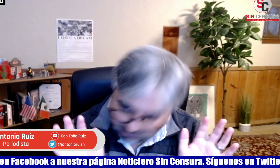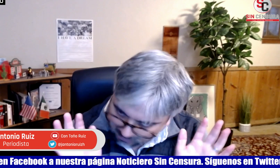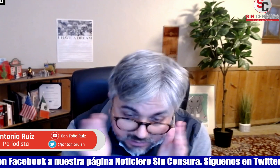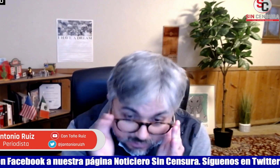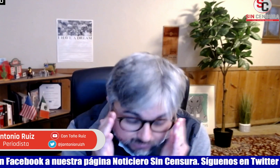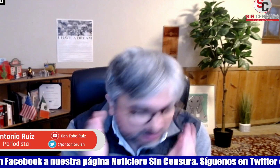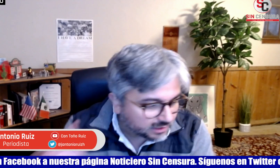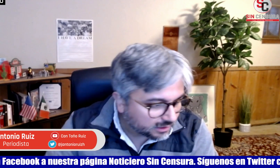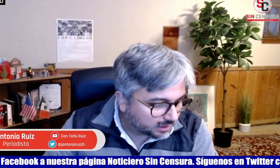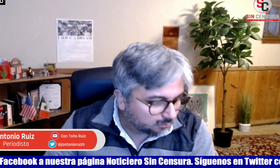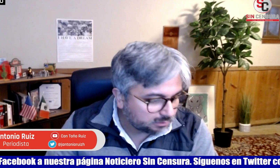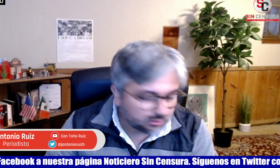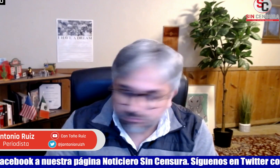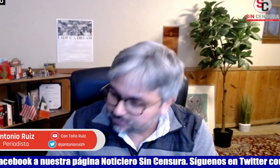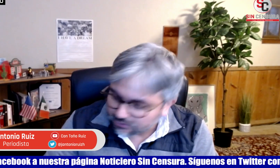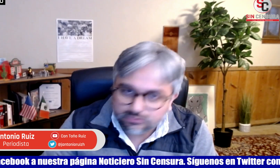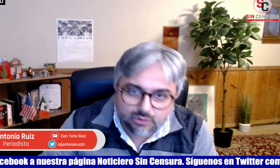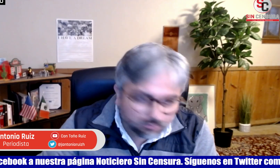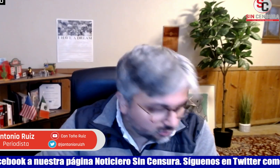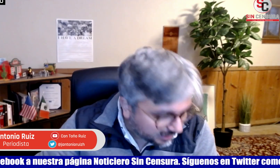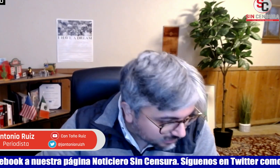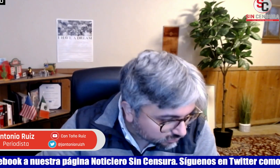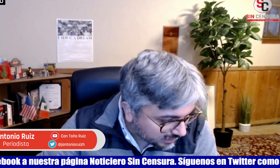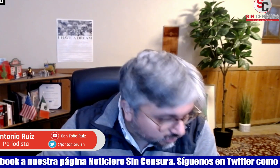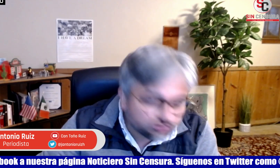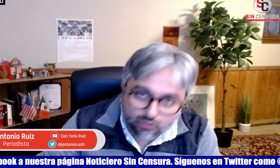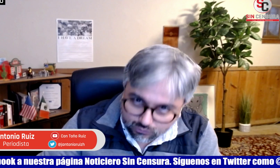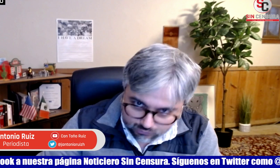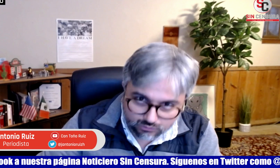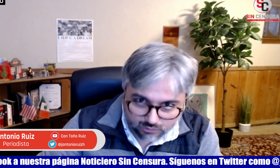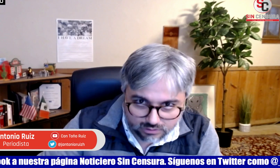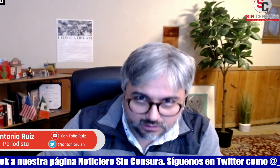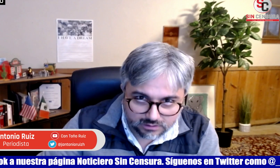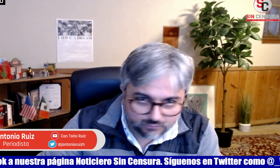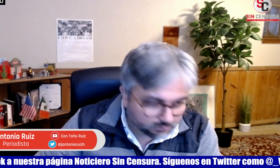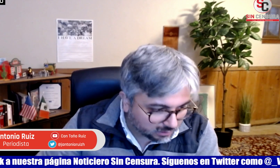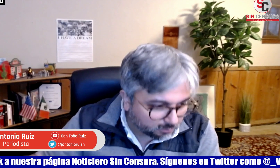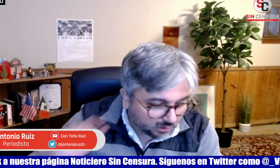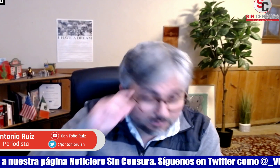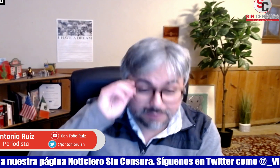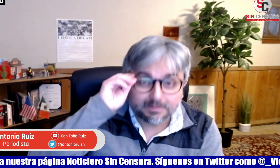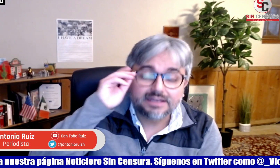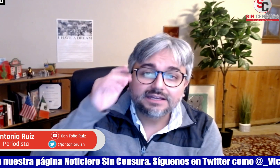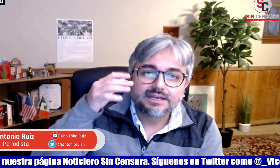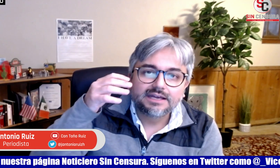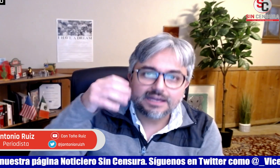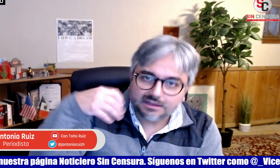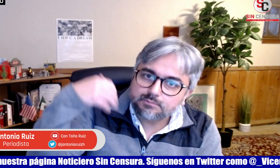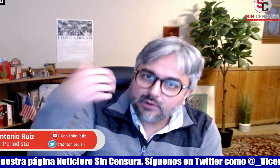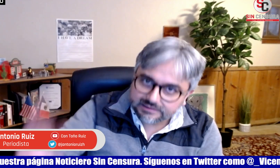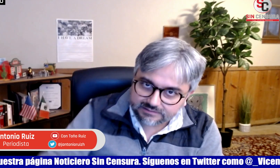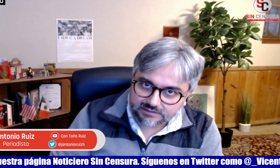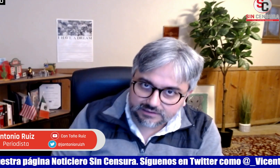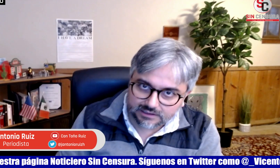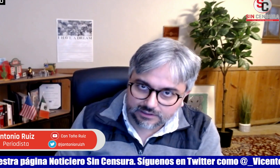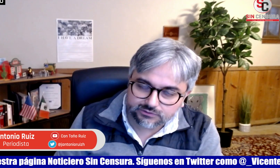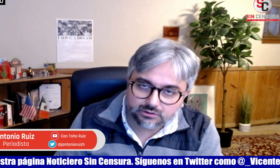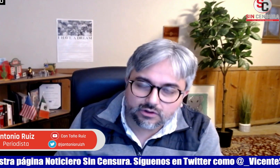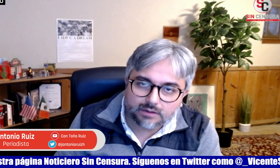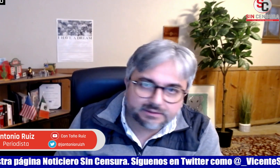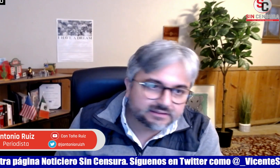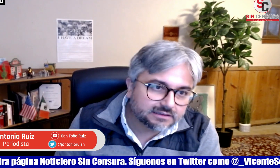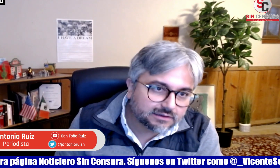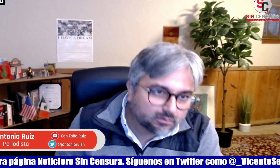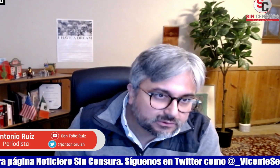quien usted guste pero pero morena y sus alelos todos firmaron por el Plan B que después